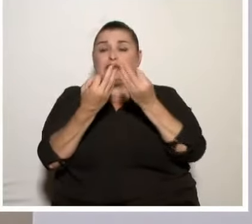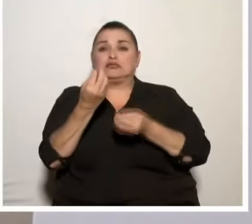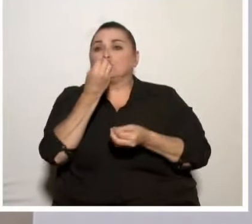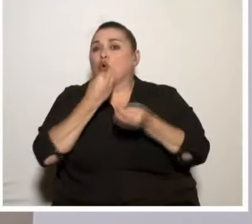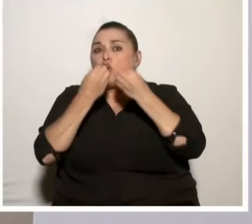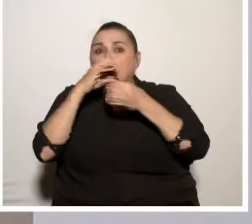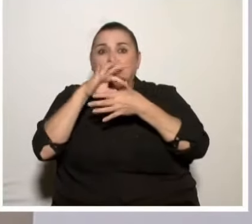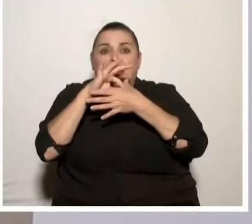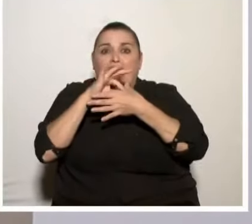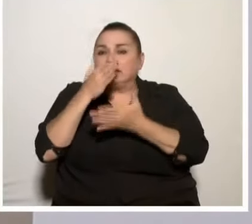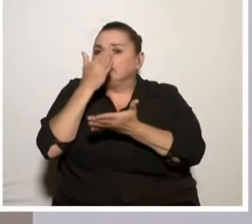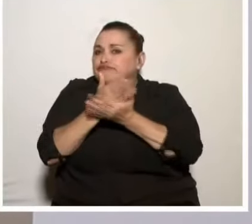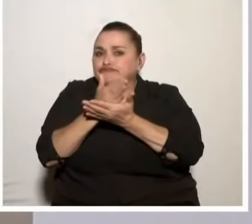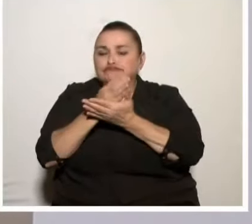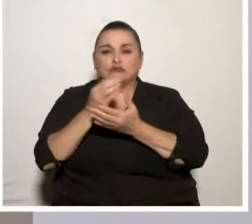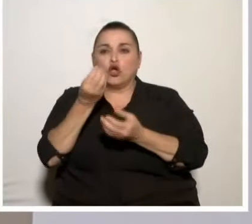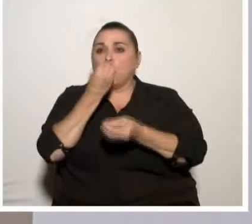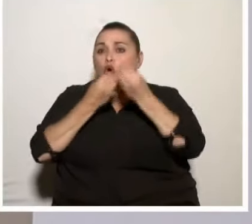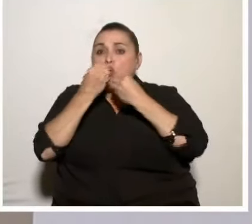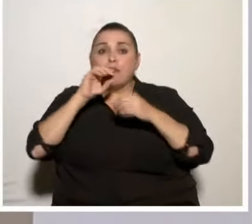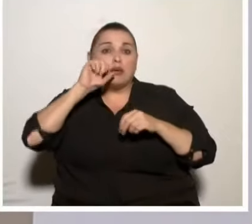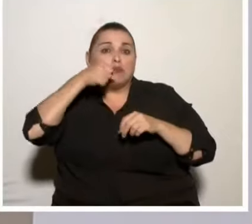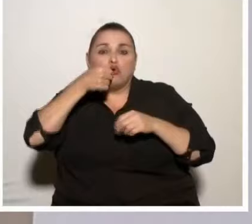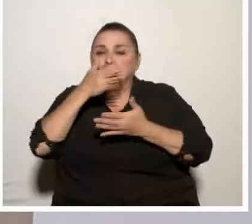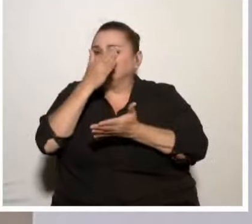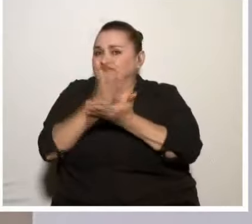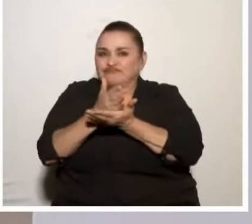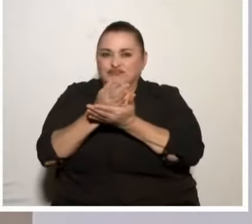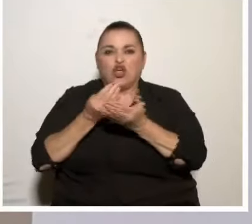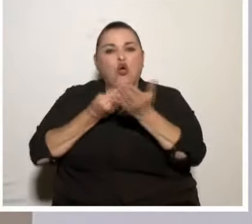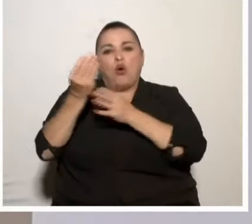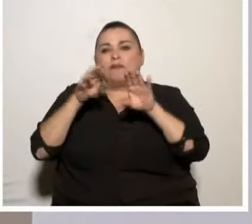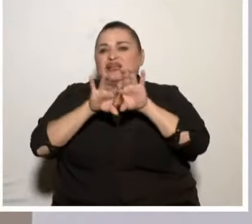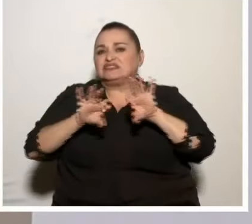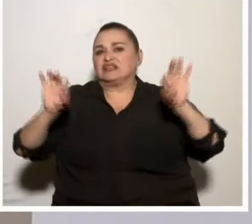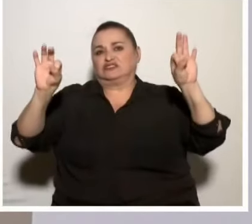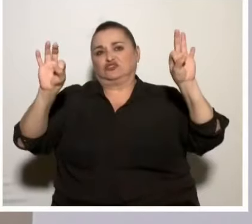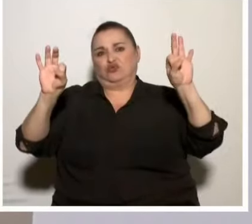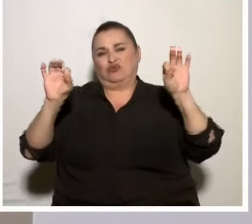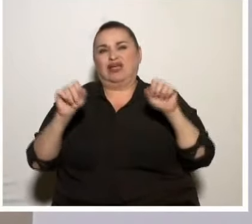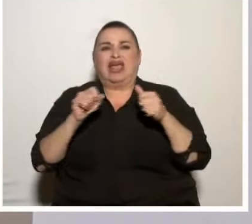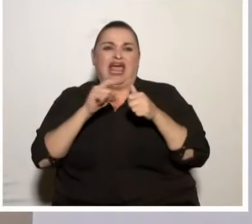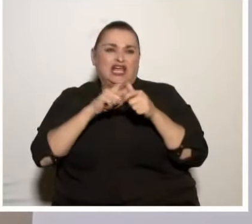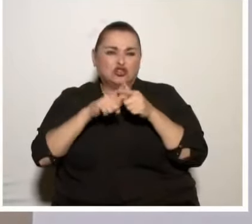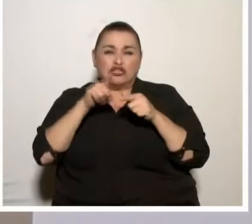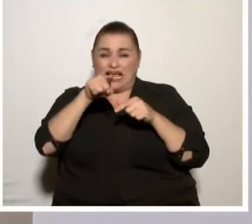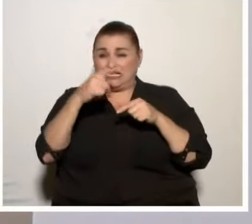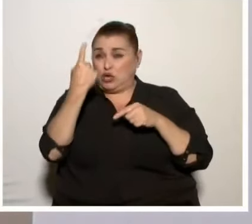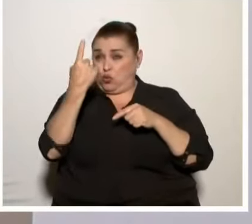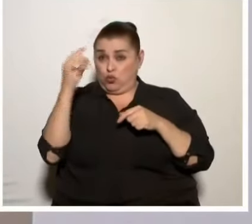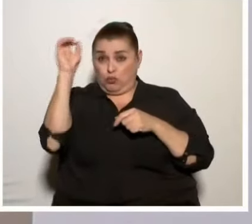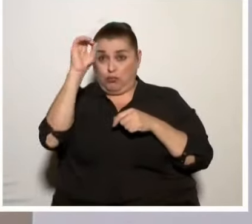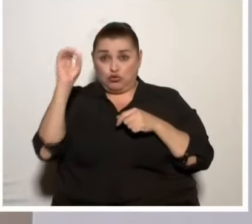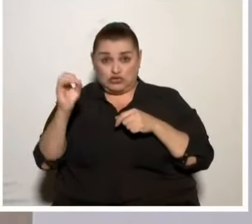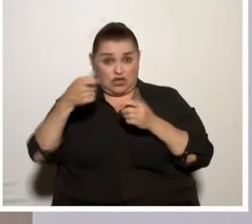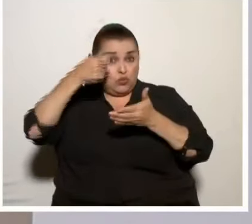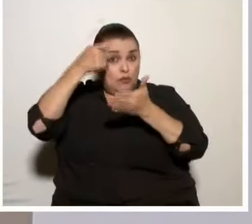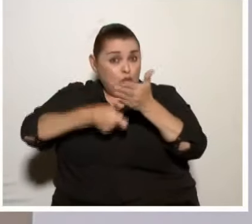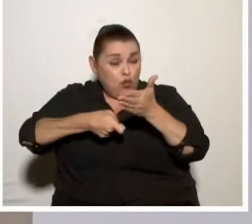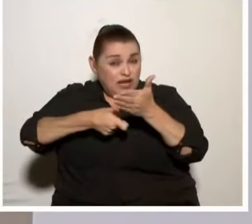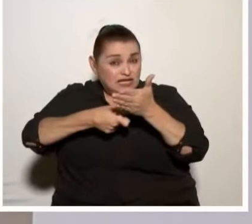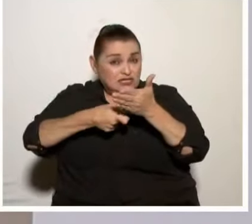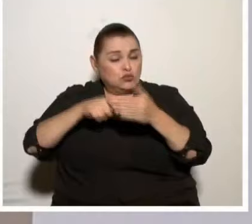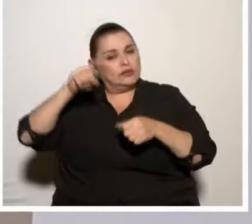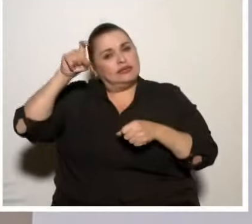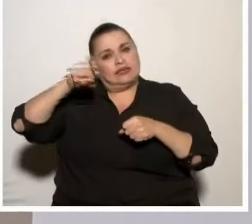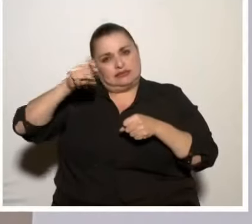carne, ya no pueden comer pollo, muchas de ellas compran salchichón. Resulta que ese 1% de impuesto